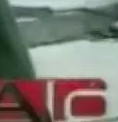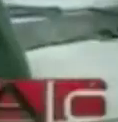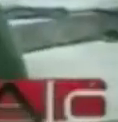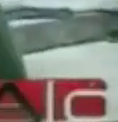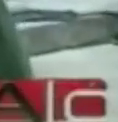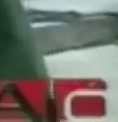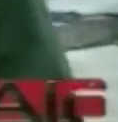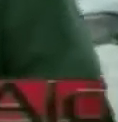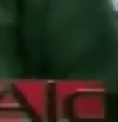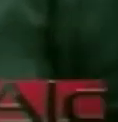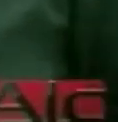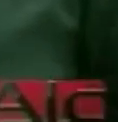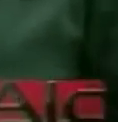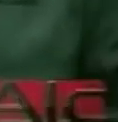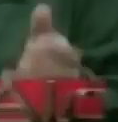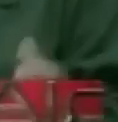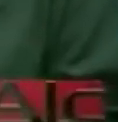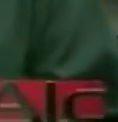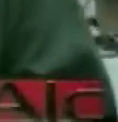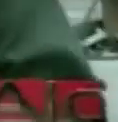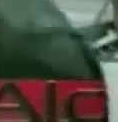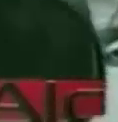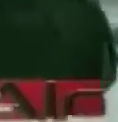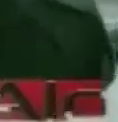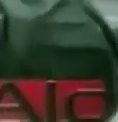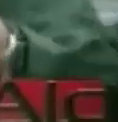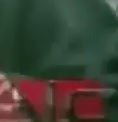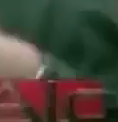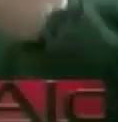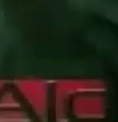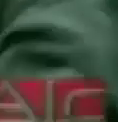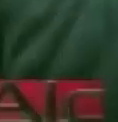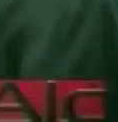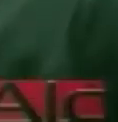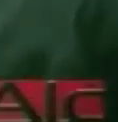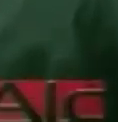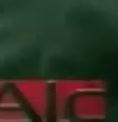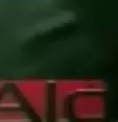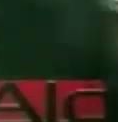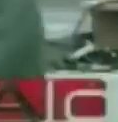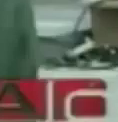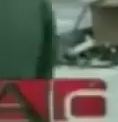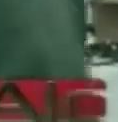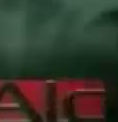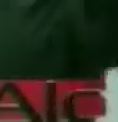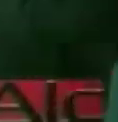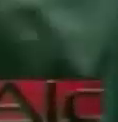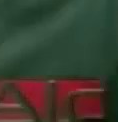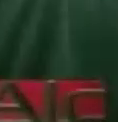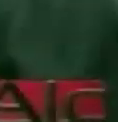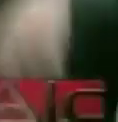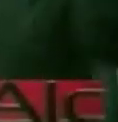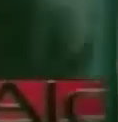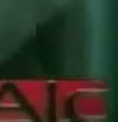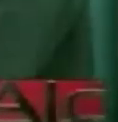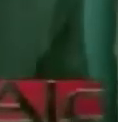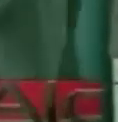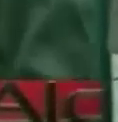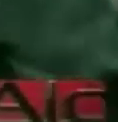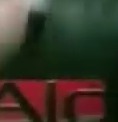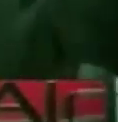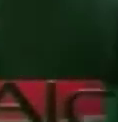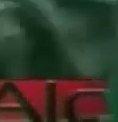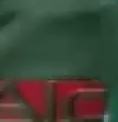bien. Una guitarra para zurdo, porque el mundo cree, los derechos creen que van a dominar el mundo. Aquí estamos los zurdos, zurda conducta, más